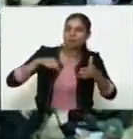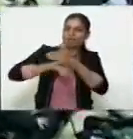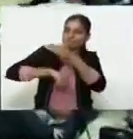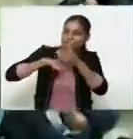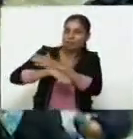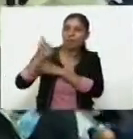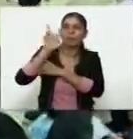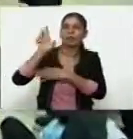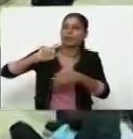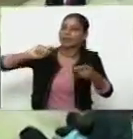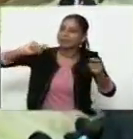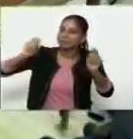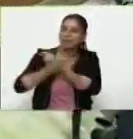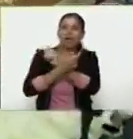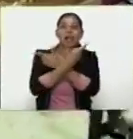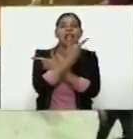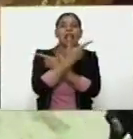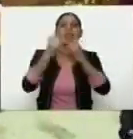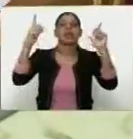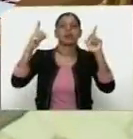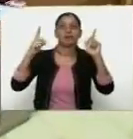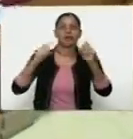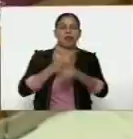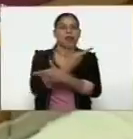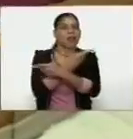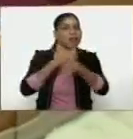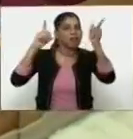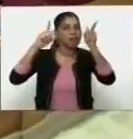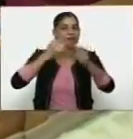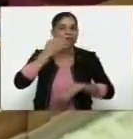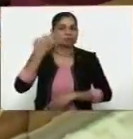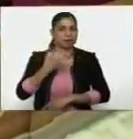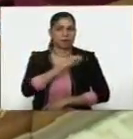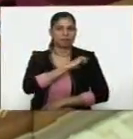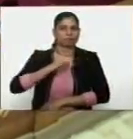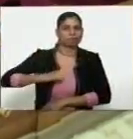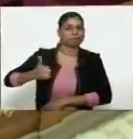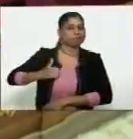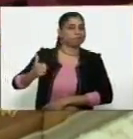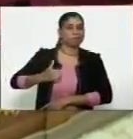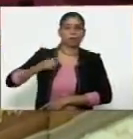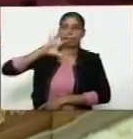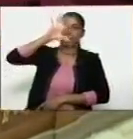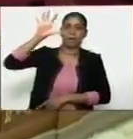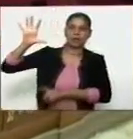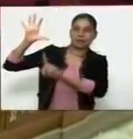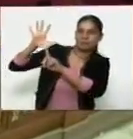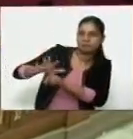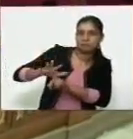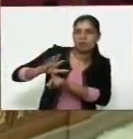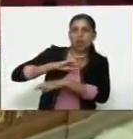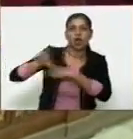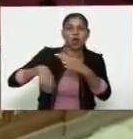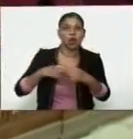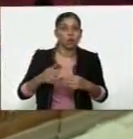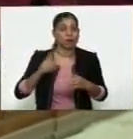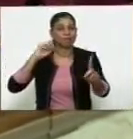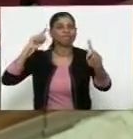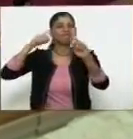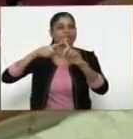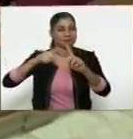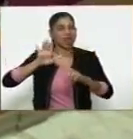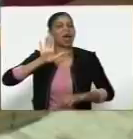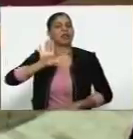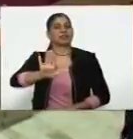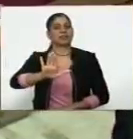toda dominación y de toda explotación internacional y nacional. Esa debe ser la finalidad